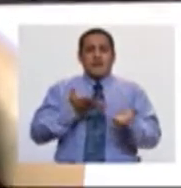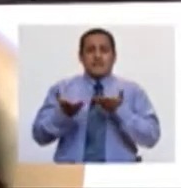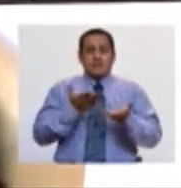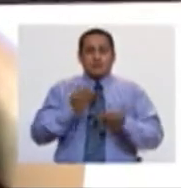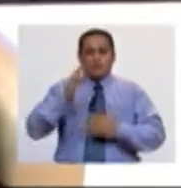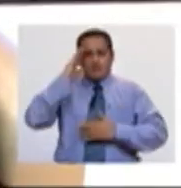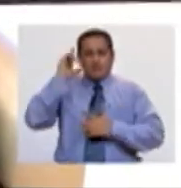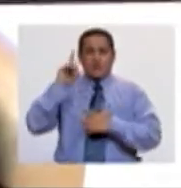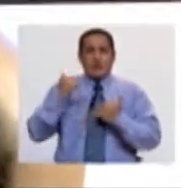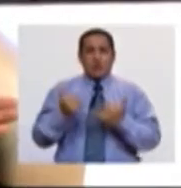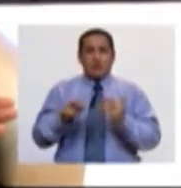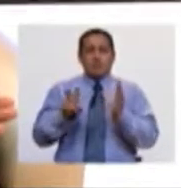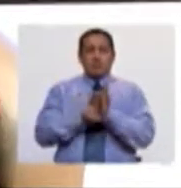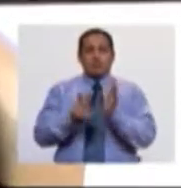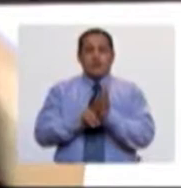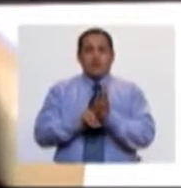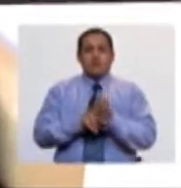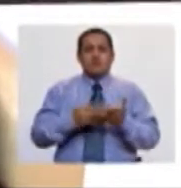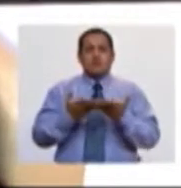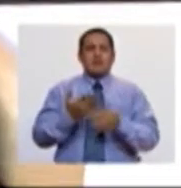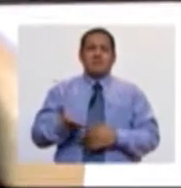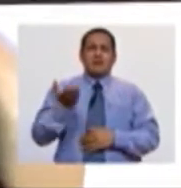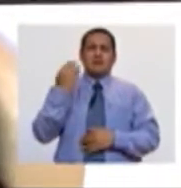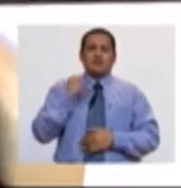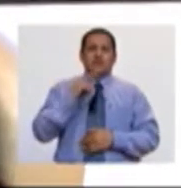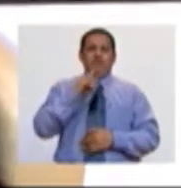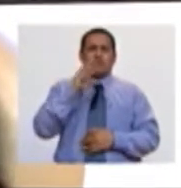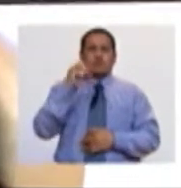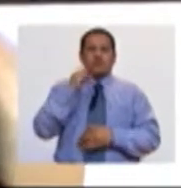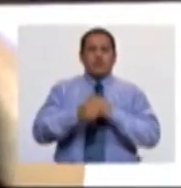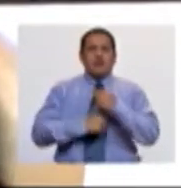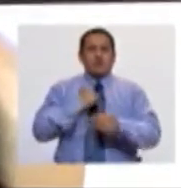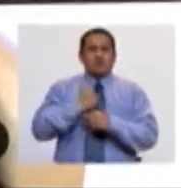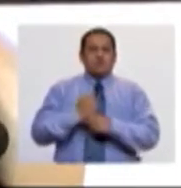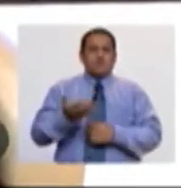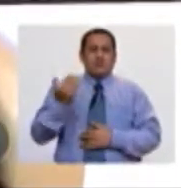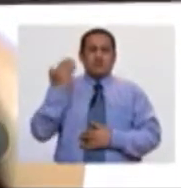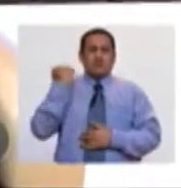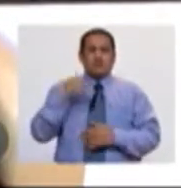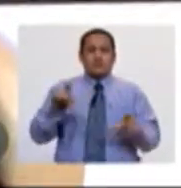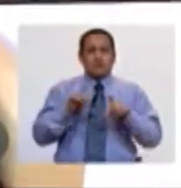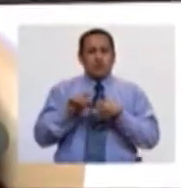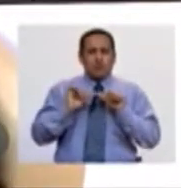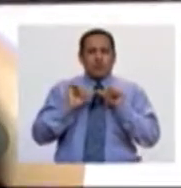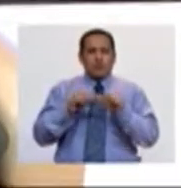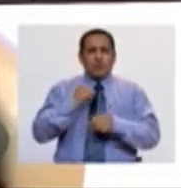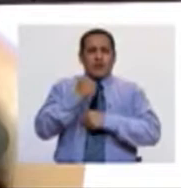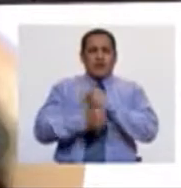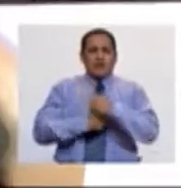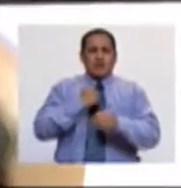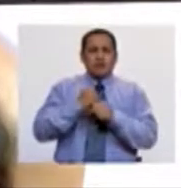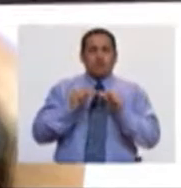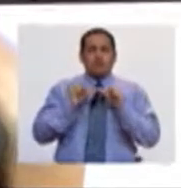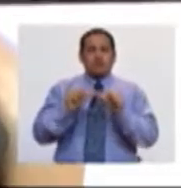militar obligatorio y ahora voluntario data de casi 200 años. 200 años. Y se ha mantenido en el tiempo de